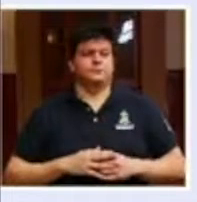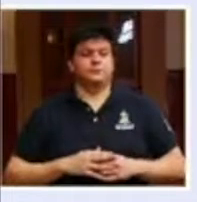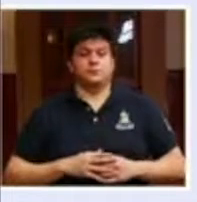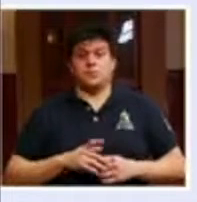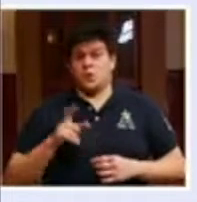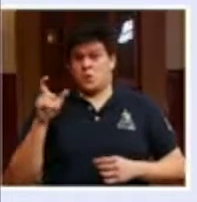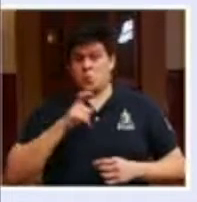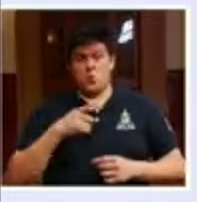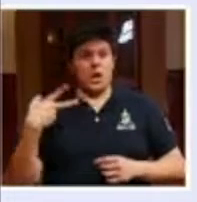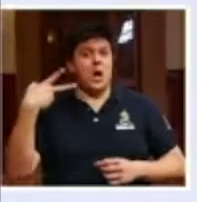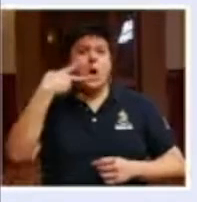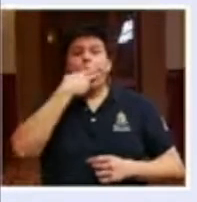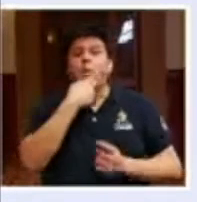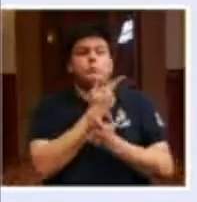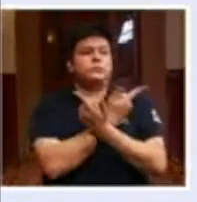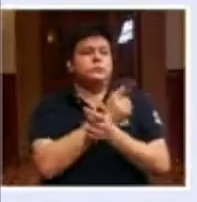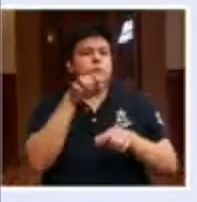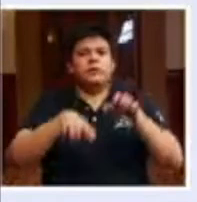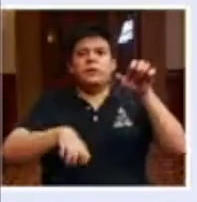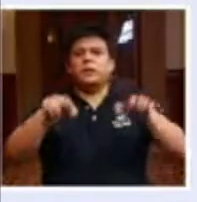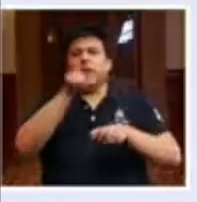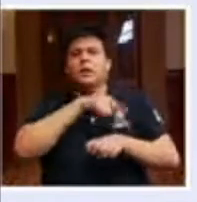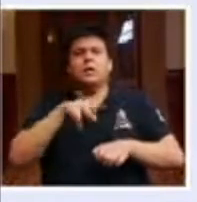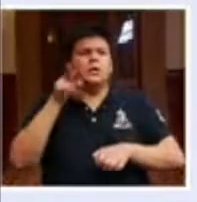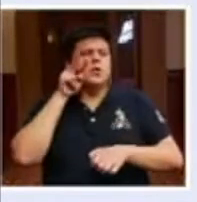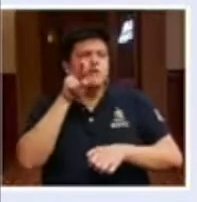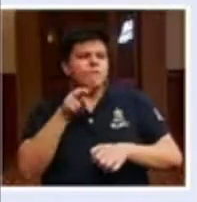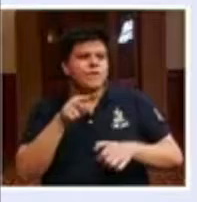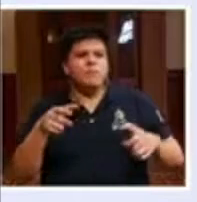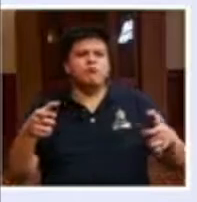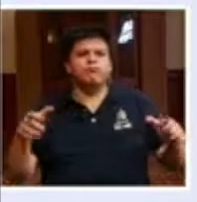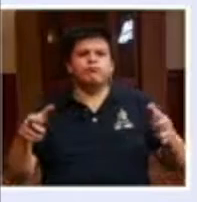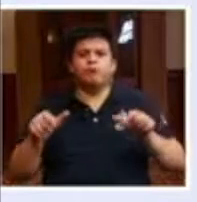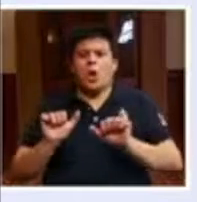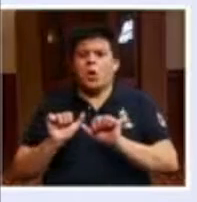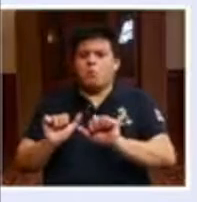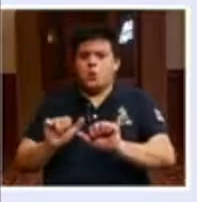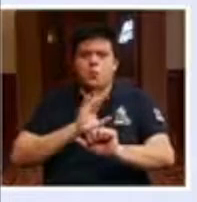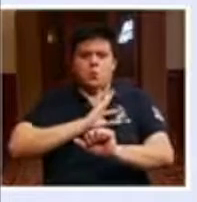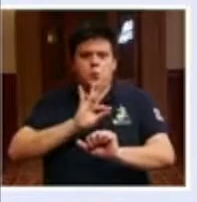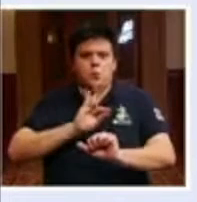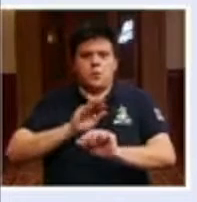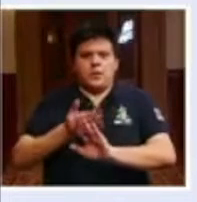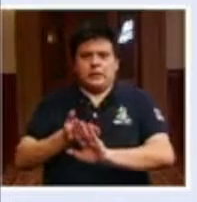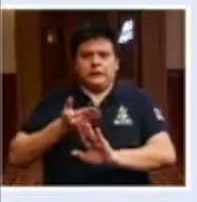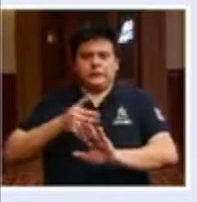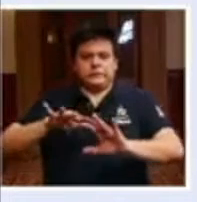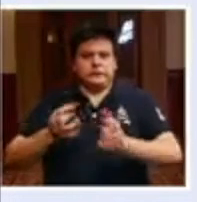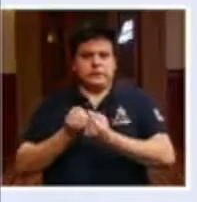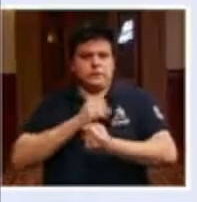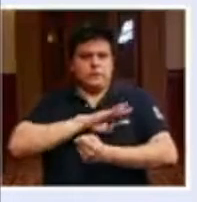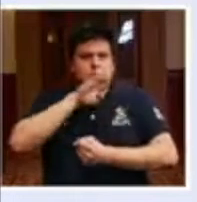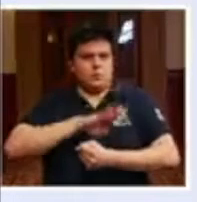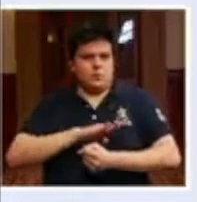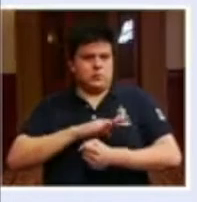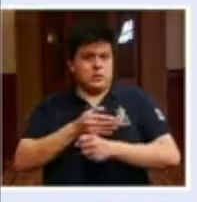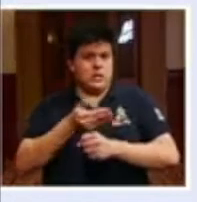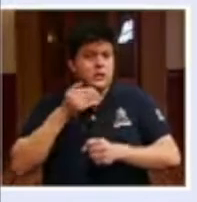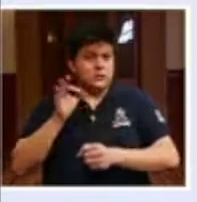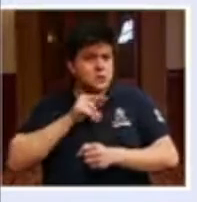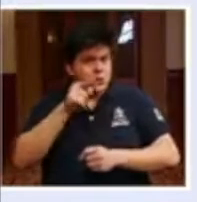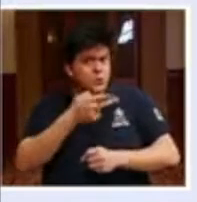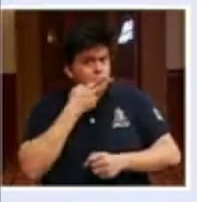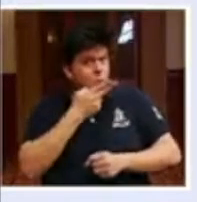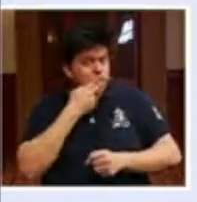Dejar de fumar a cualquier edad se asocia con una reducción importante en el riesgo de muerte prematura. Si tú dejas de fumar hoy,